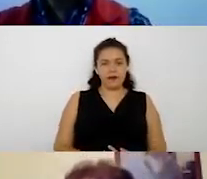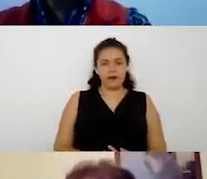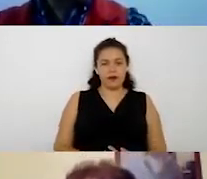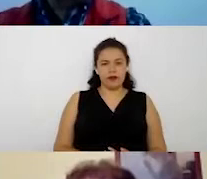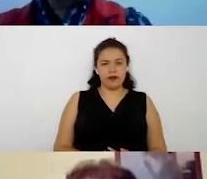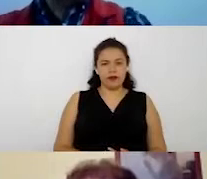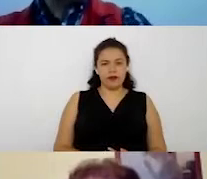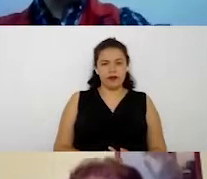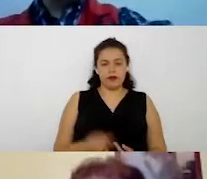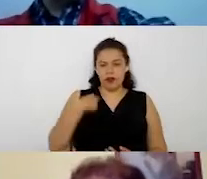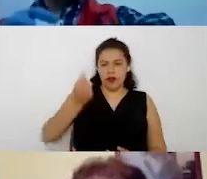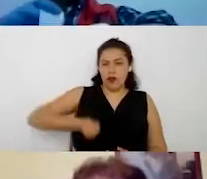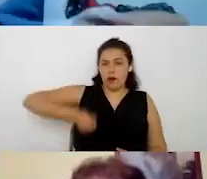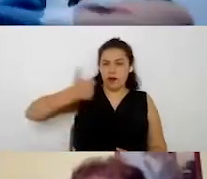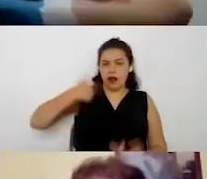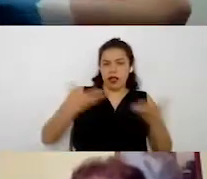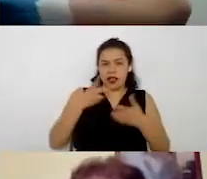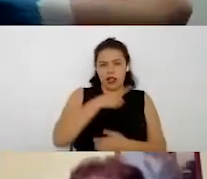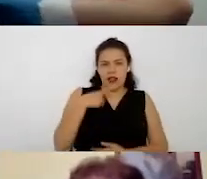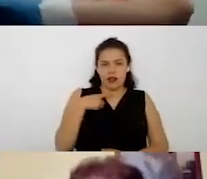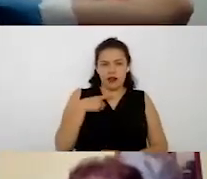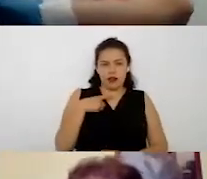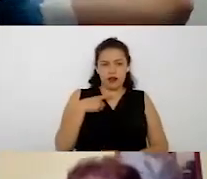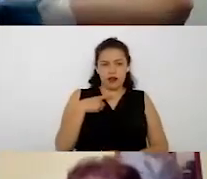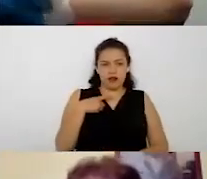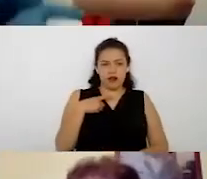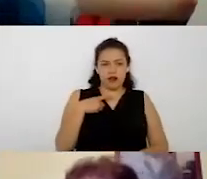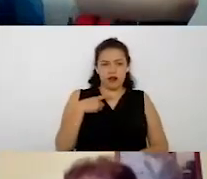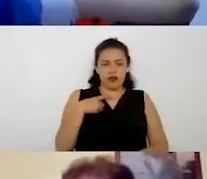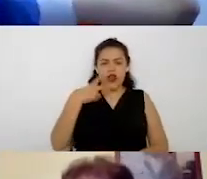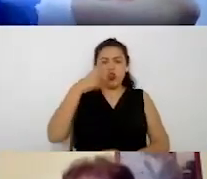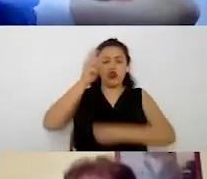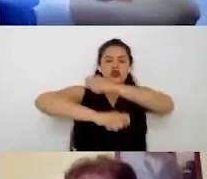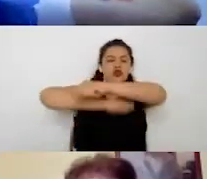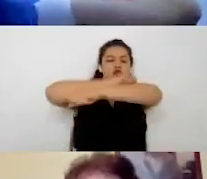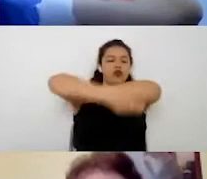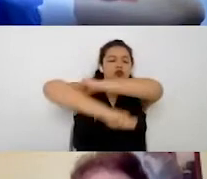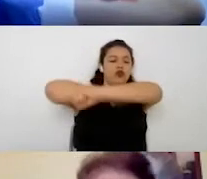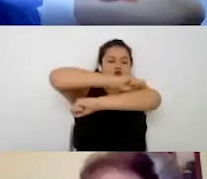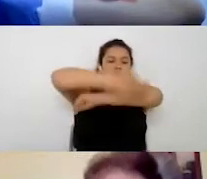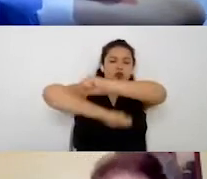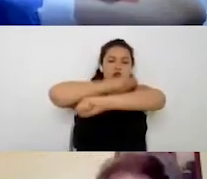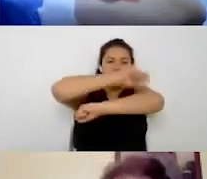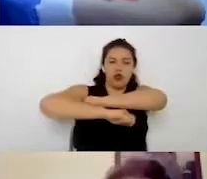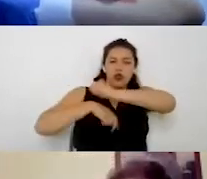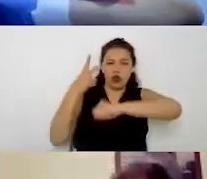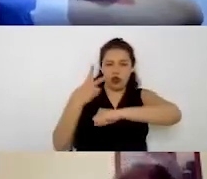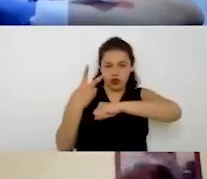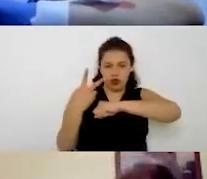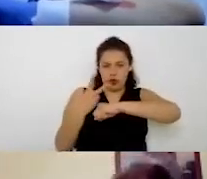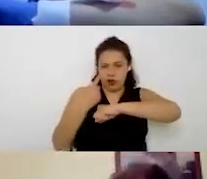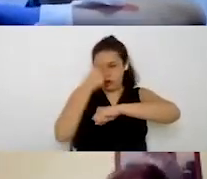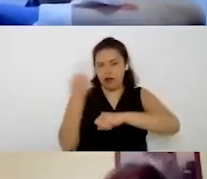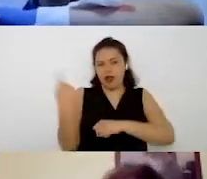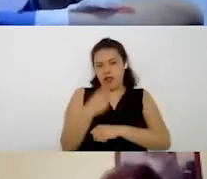Lo primero que vamos a hacer es dar 2 vueltas de sujeción. ¿Esto para qué? Para darle cuerpo